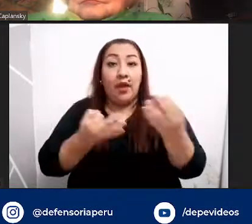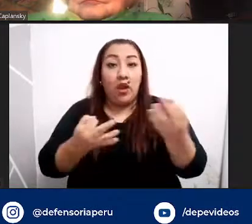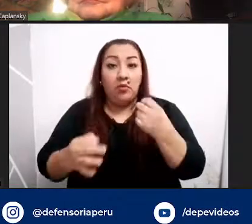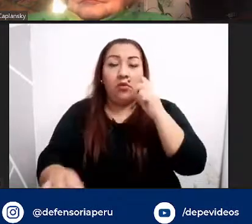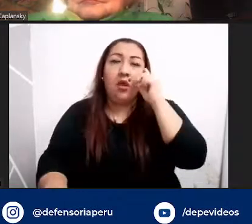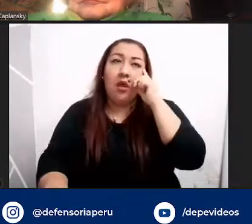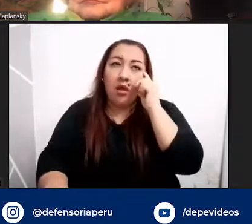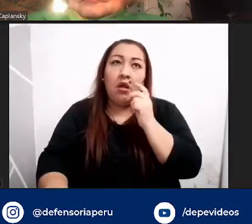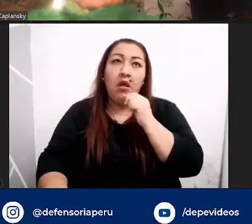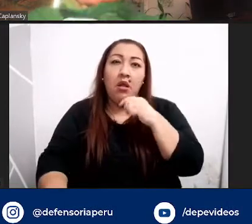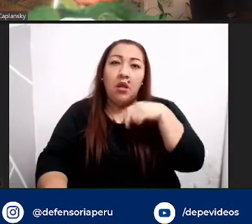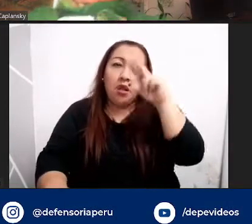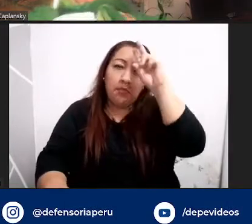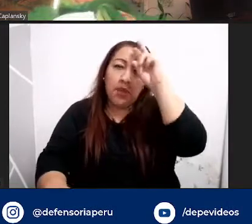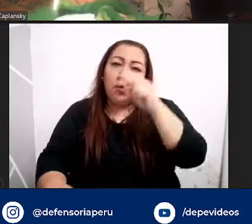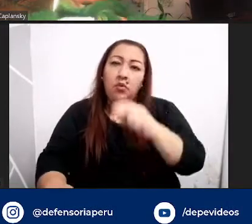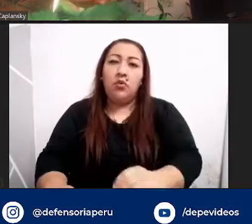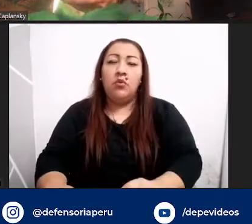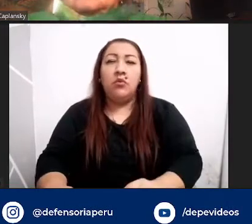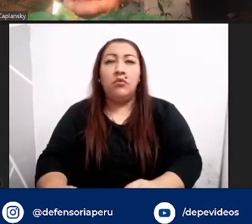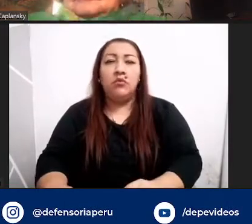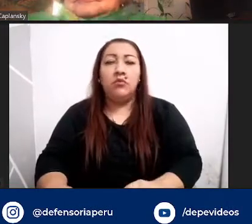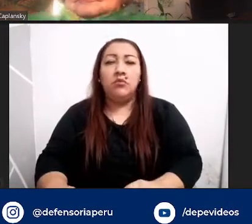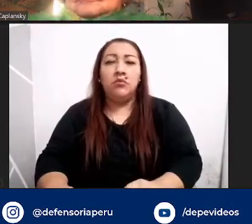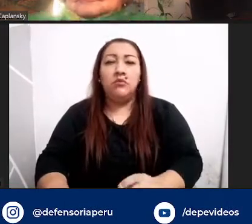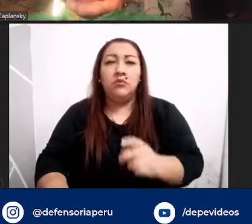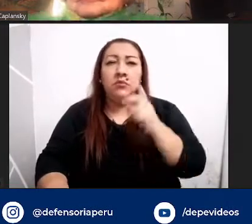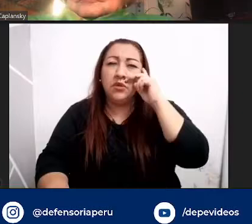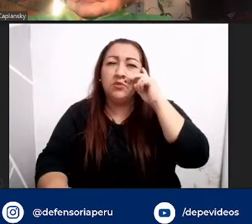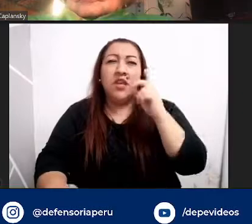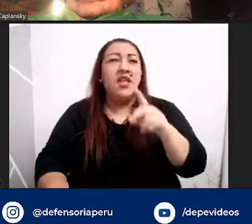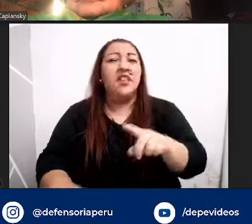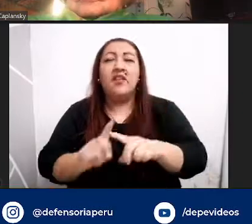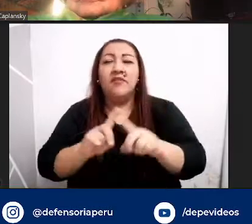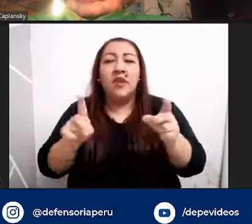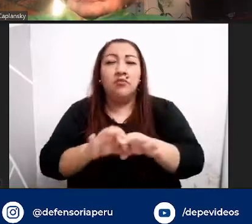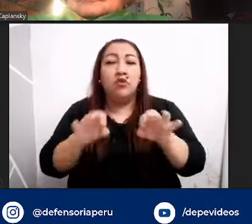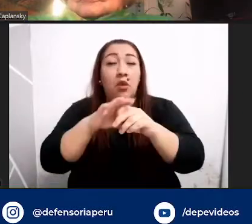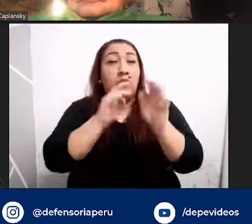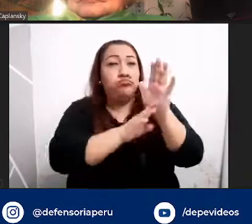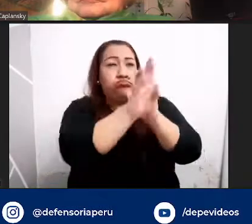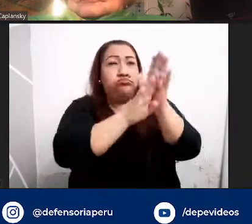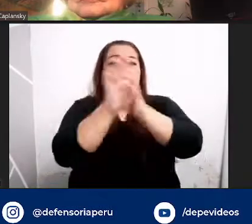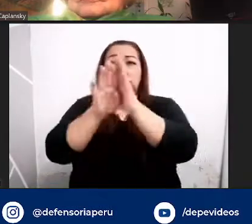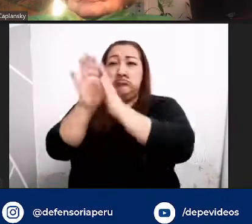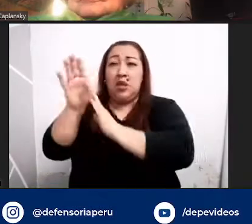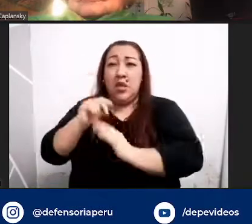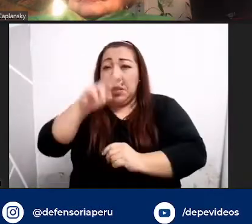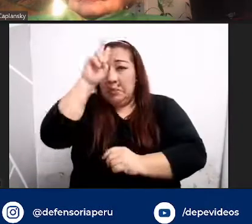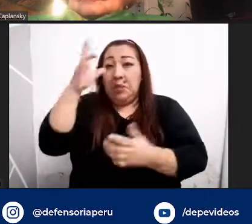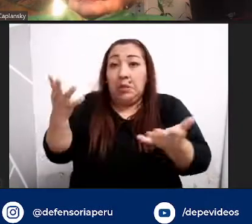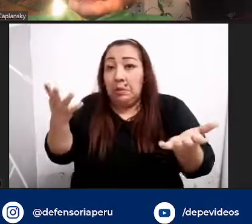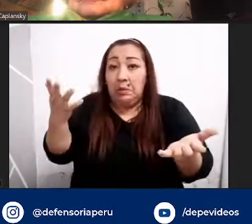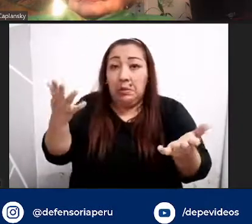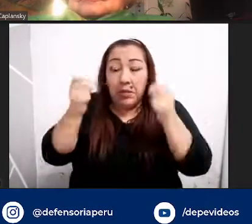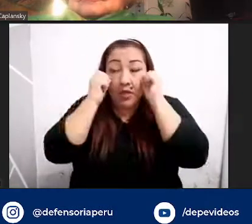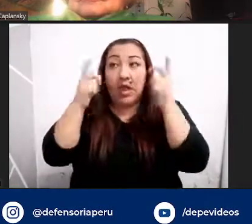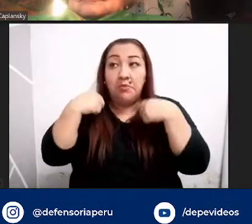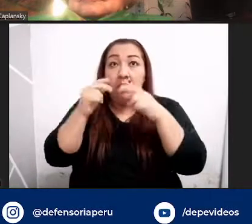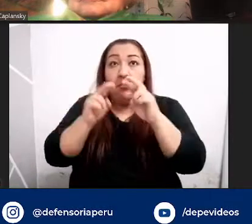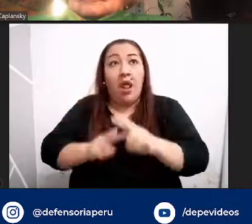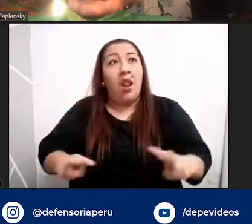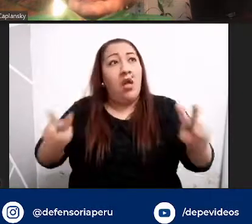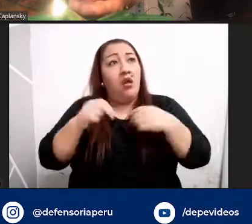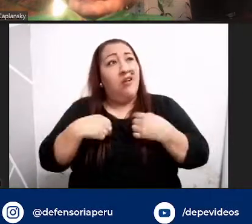diferentes polos y potencias sin tener claro nuestros valores y nuestro compromiso con los derechos humanos va más hacia